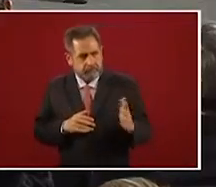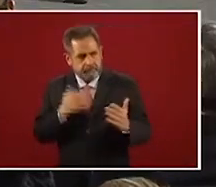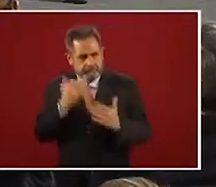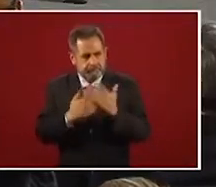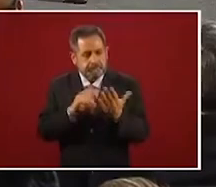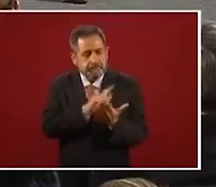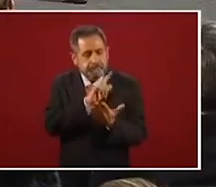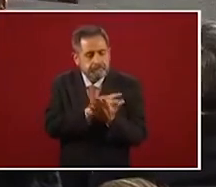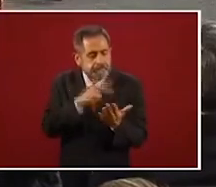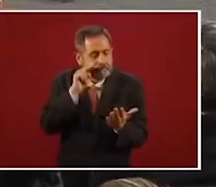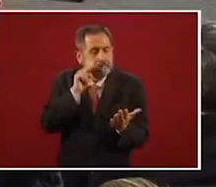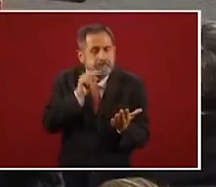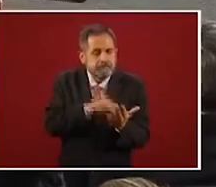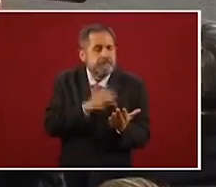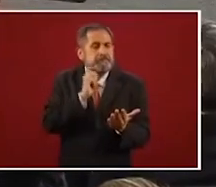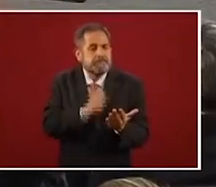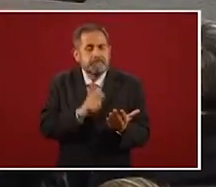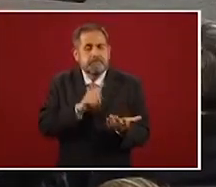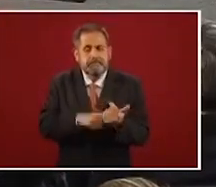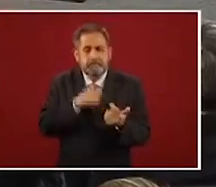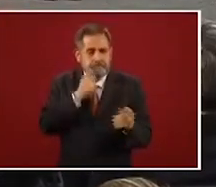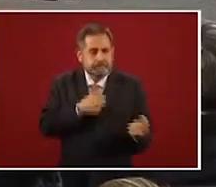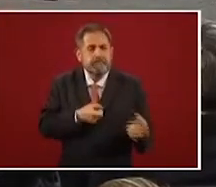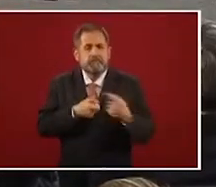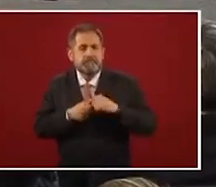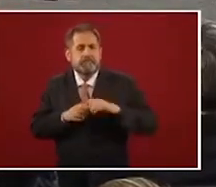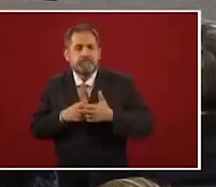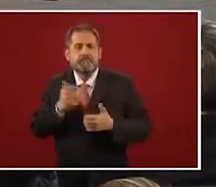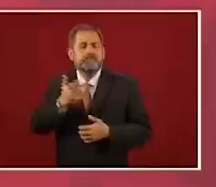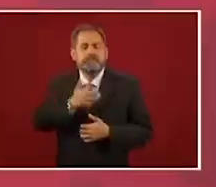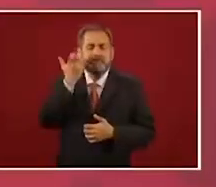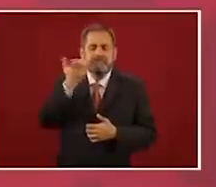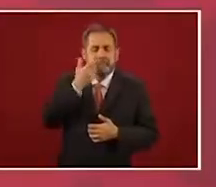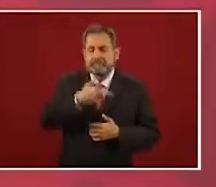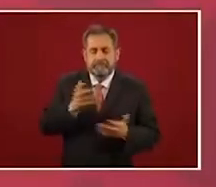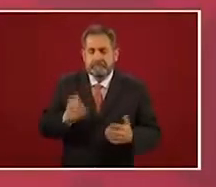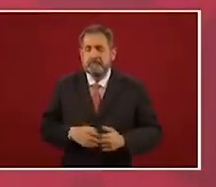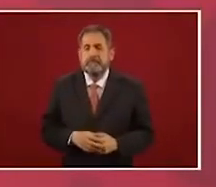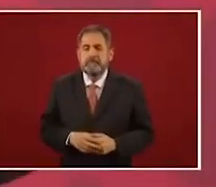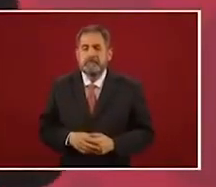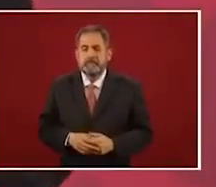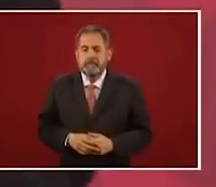y técnico para poder adherirse a la propuesta.